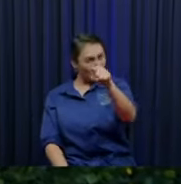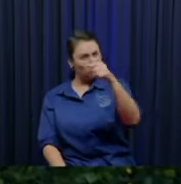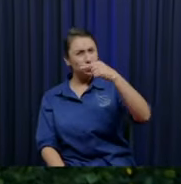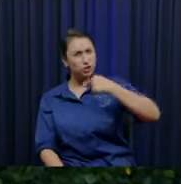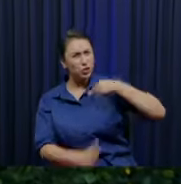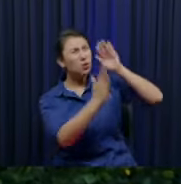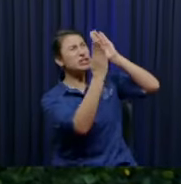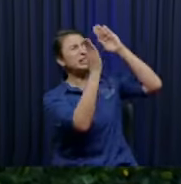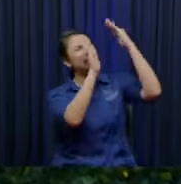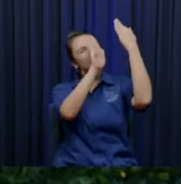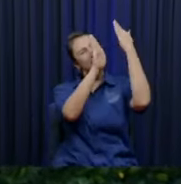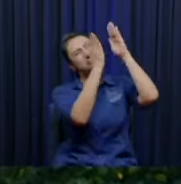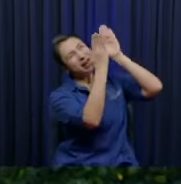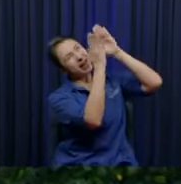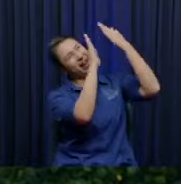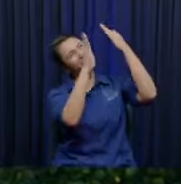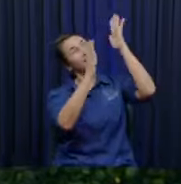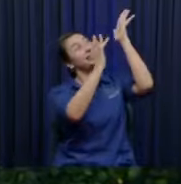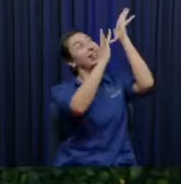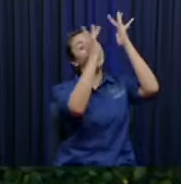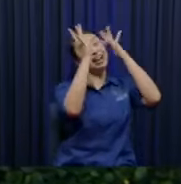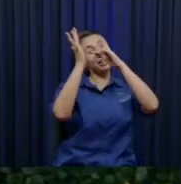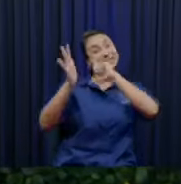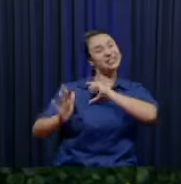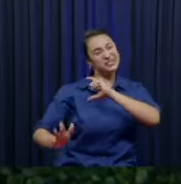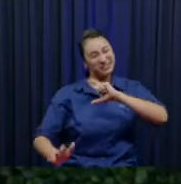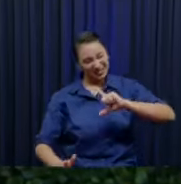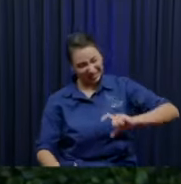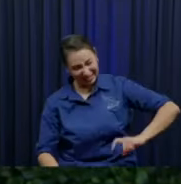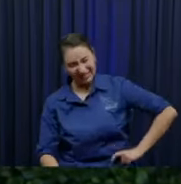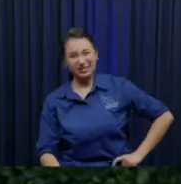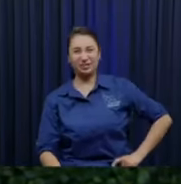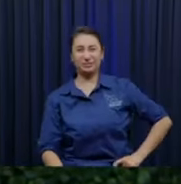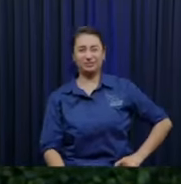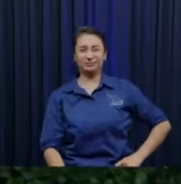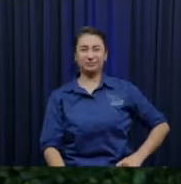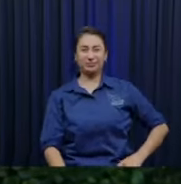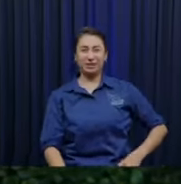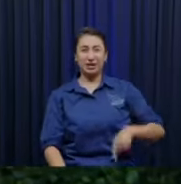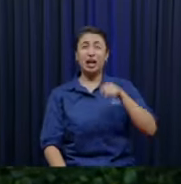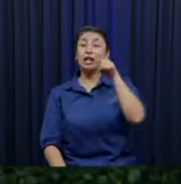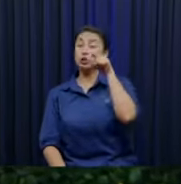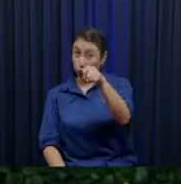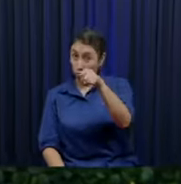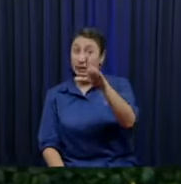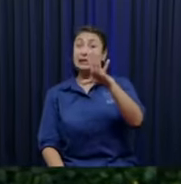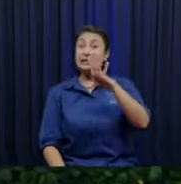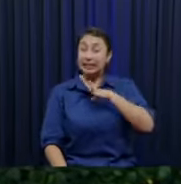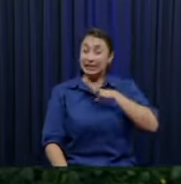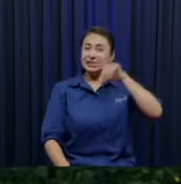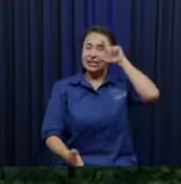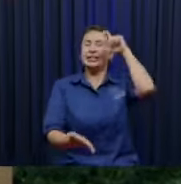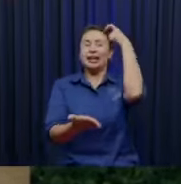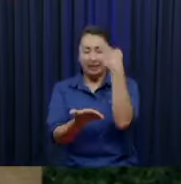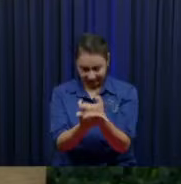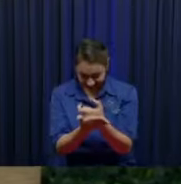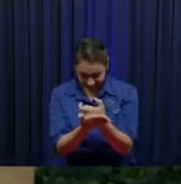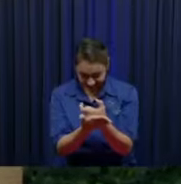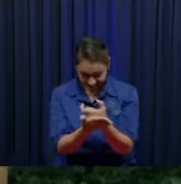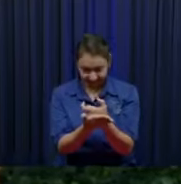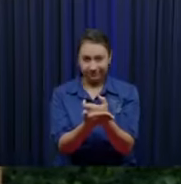están haciendo a su imagen y semejanza, aunque tú no lo creas. Pero espero que sí lo